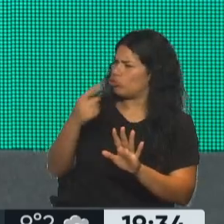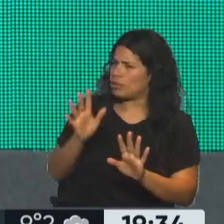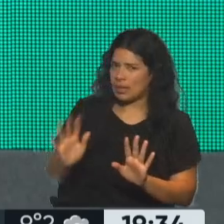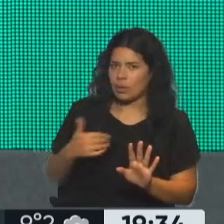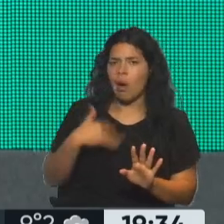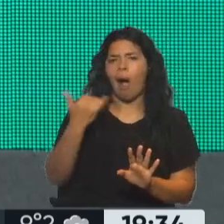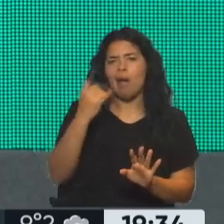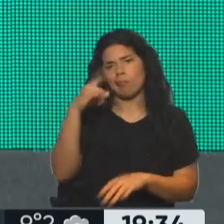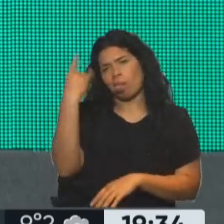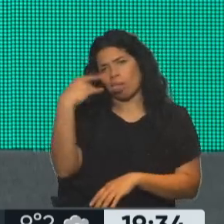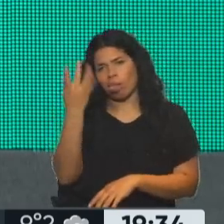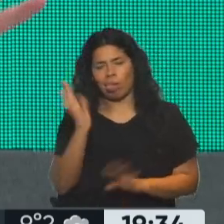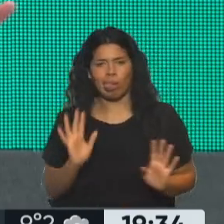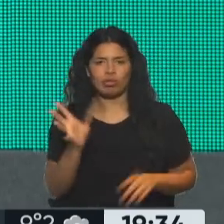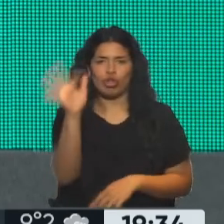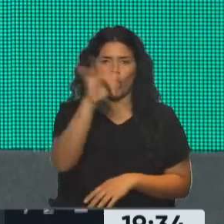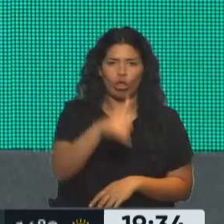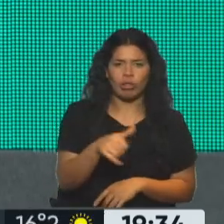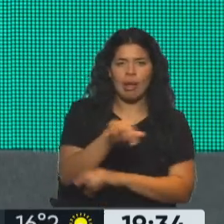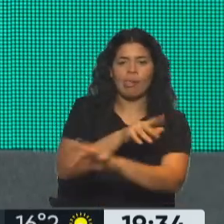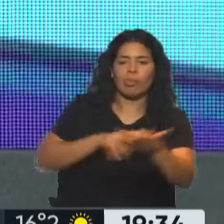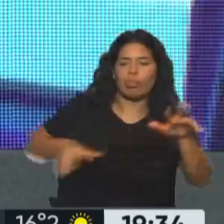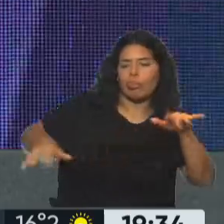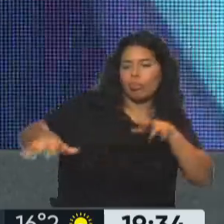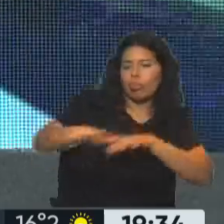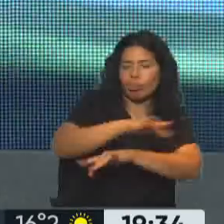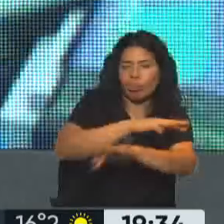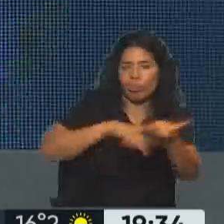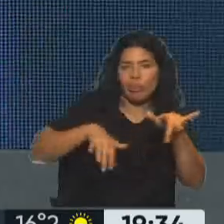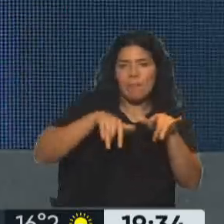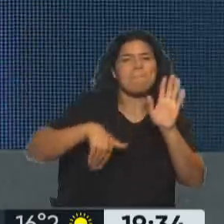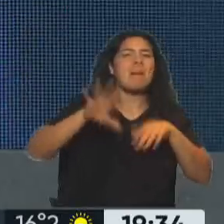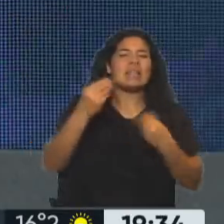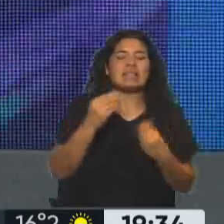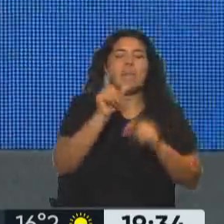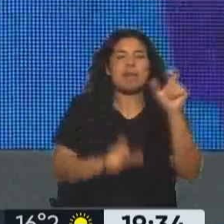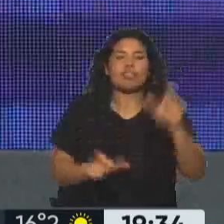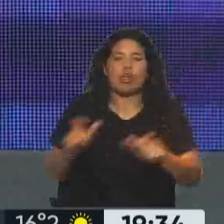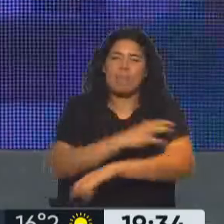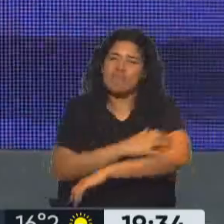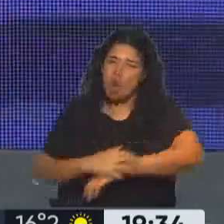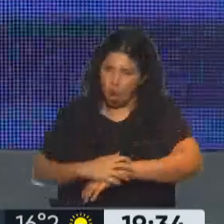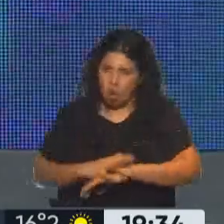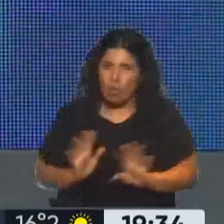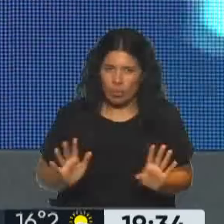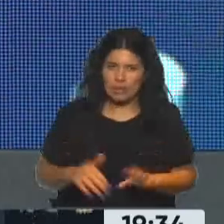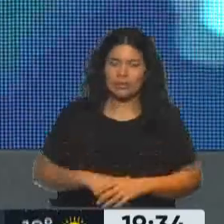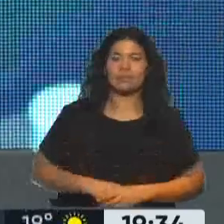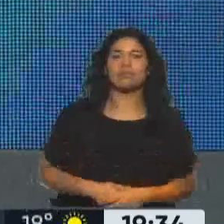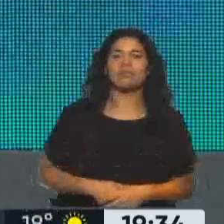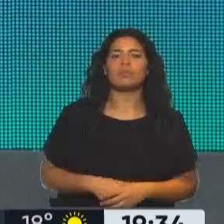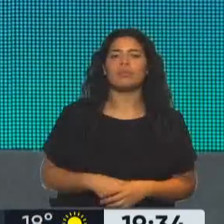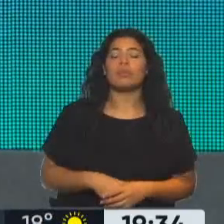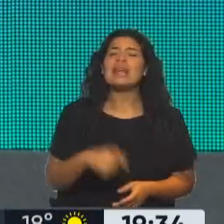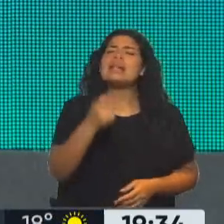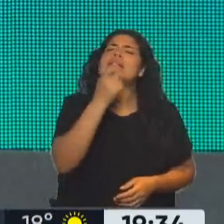verso cotidiano, sobre todo aquellos que menos tienen, hoy escuchaba algo, y esto también es atinente a lo que vos estás diciendo. Si vos